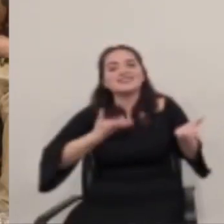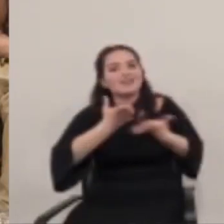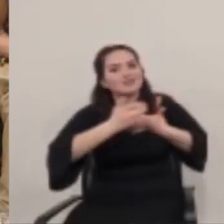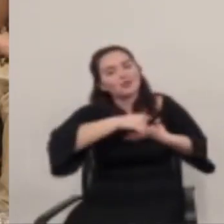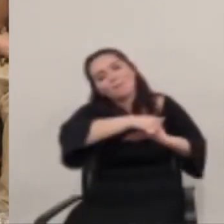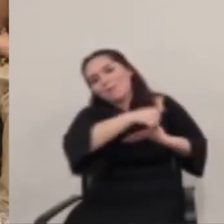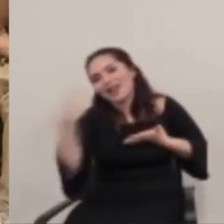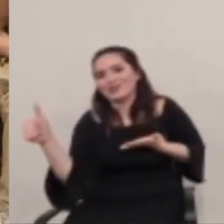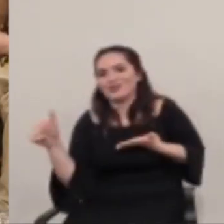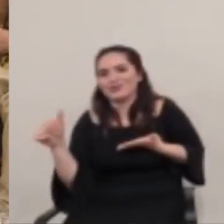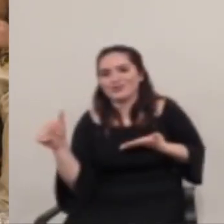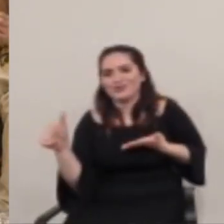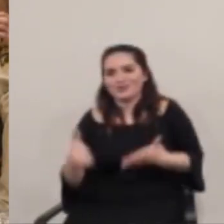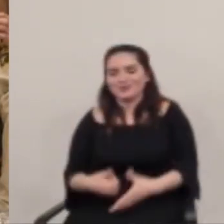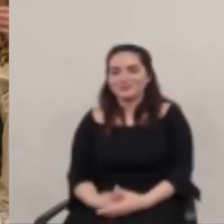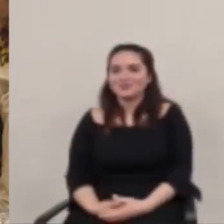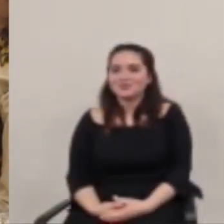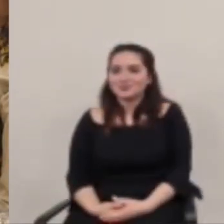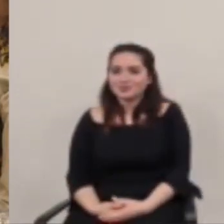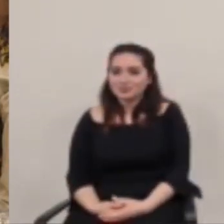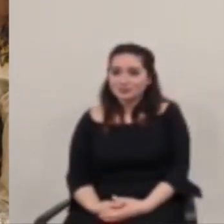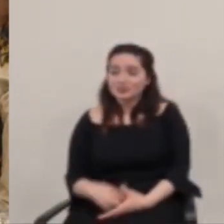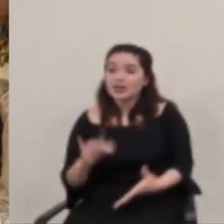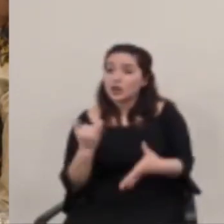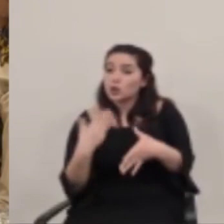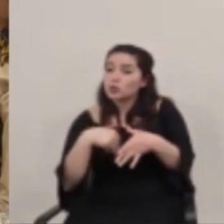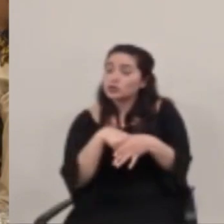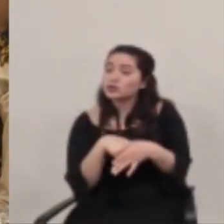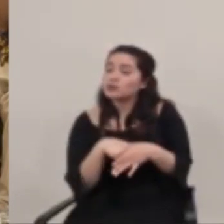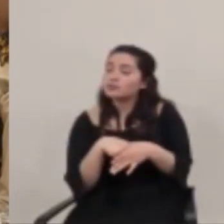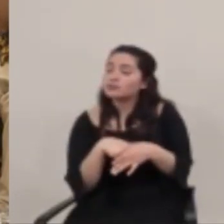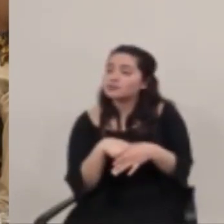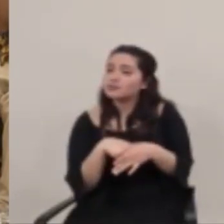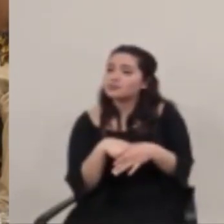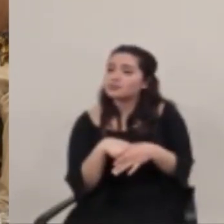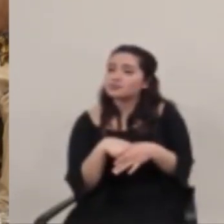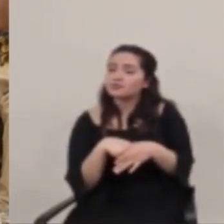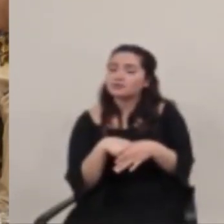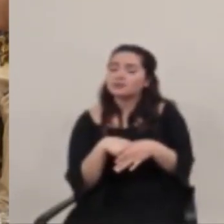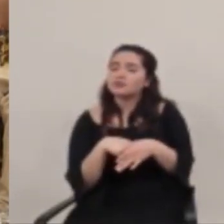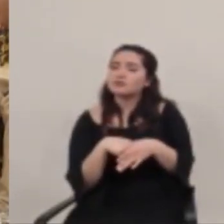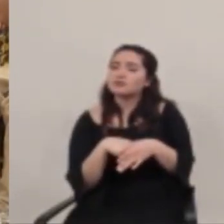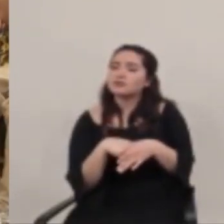todos? Lamento la dispersión, pero juro responder la pregunta. No importa, dale nomás.